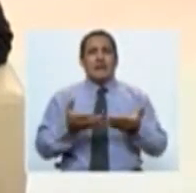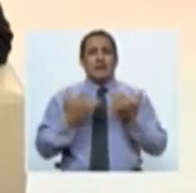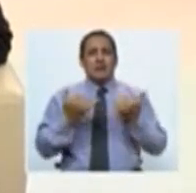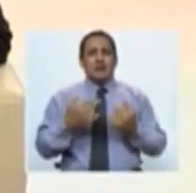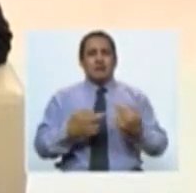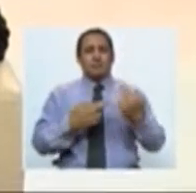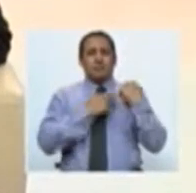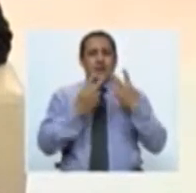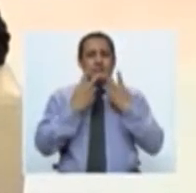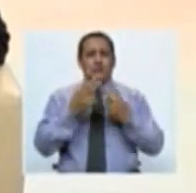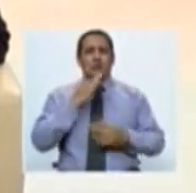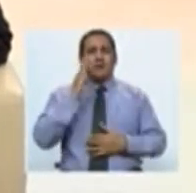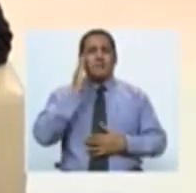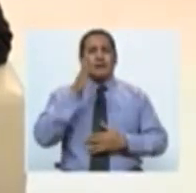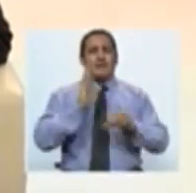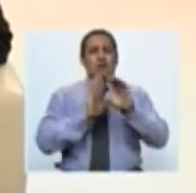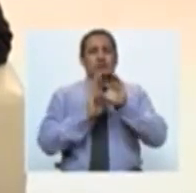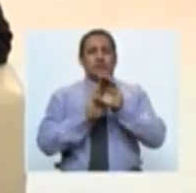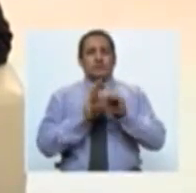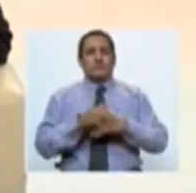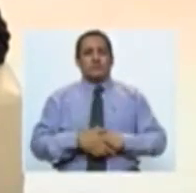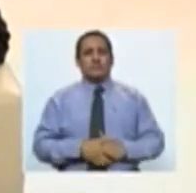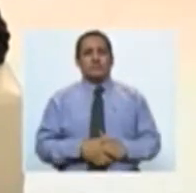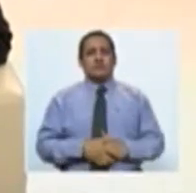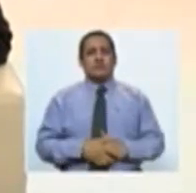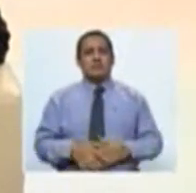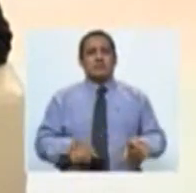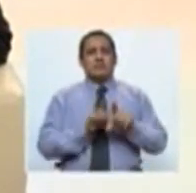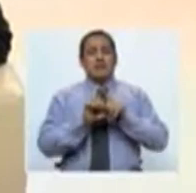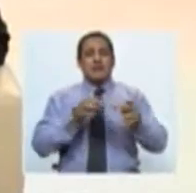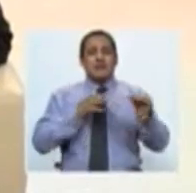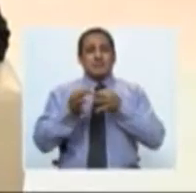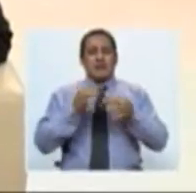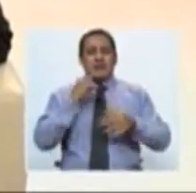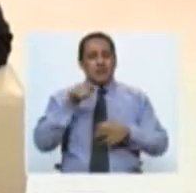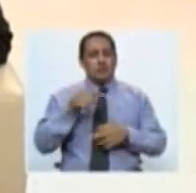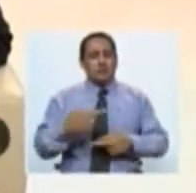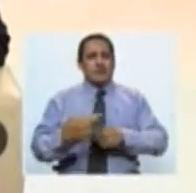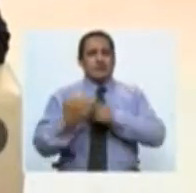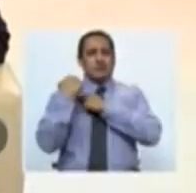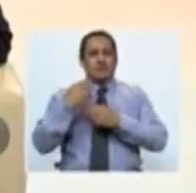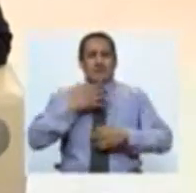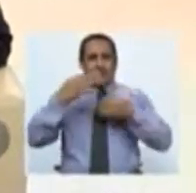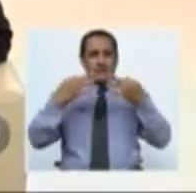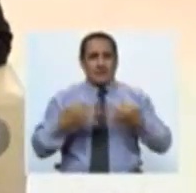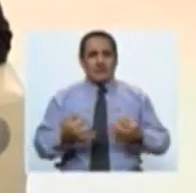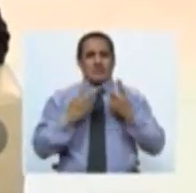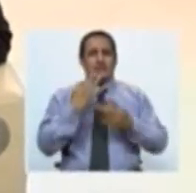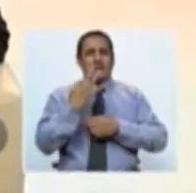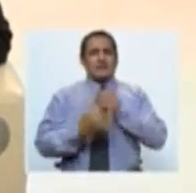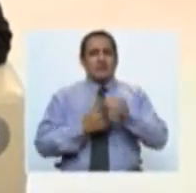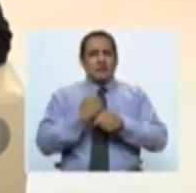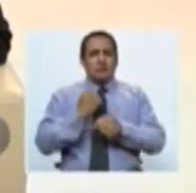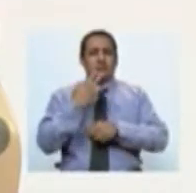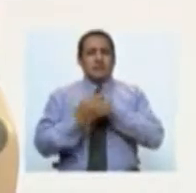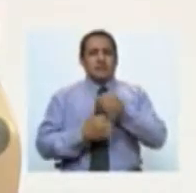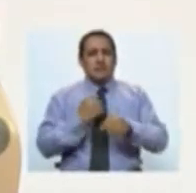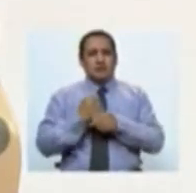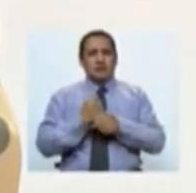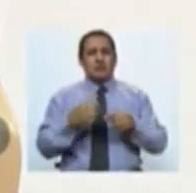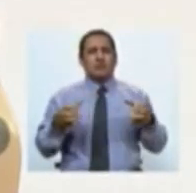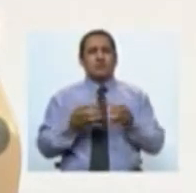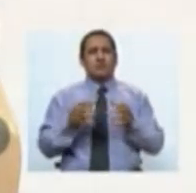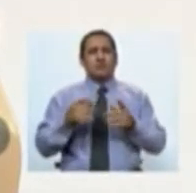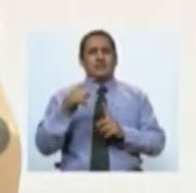darse en función de lo que dice la Constitución, inclusive. Y dice que esta es obligatoria y debe ser cada 3 años.